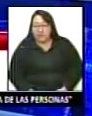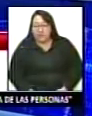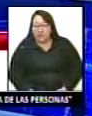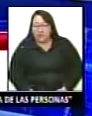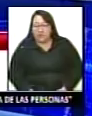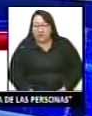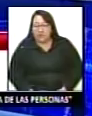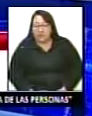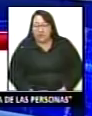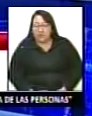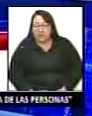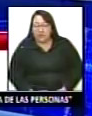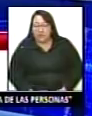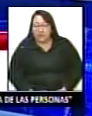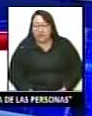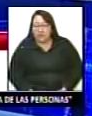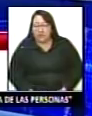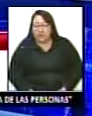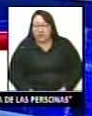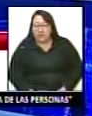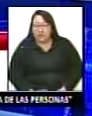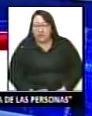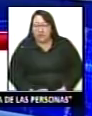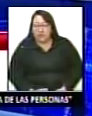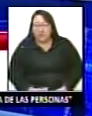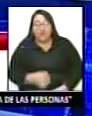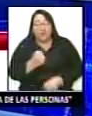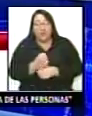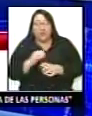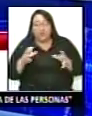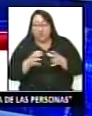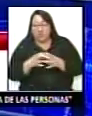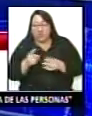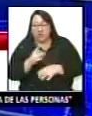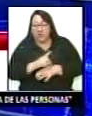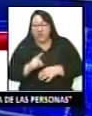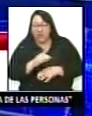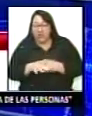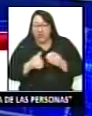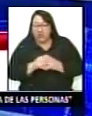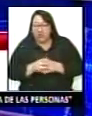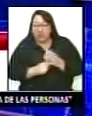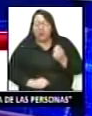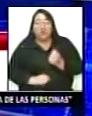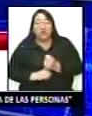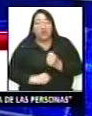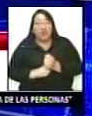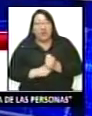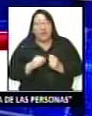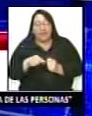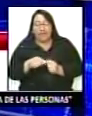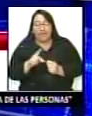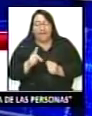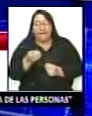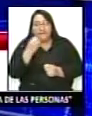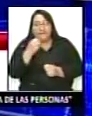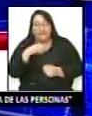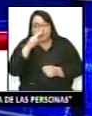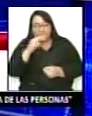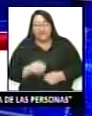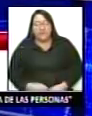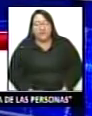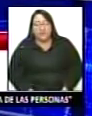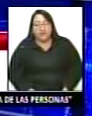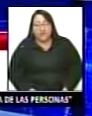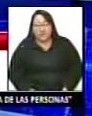conjunto trabajando para un solo objetivo, que es el desarrollo sostenible de la gastronomía peruana y todo